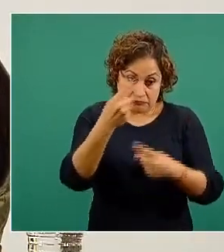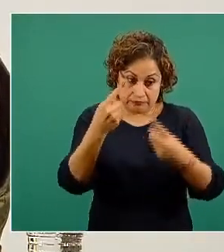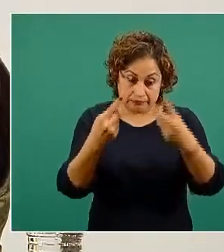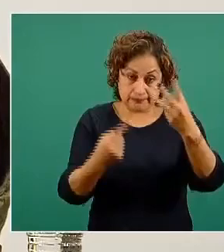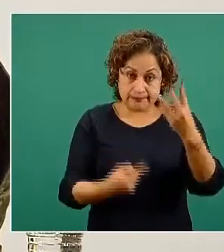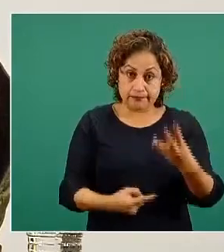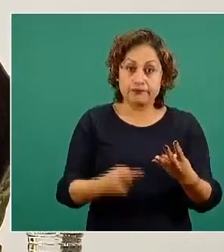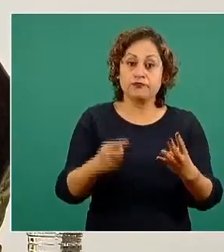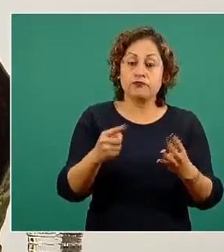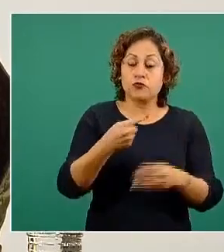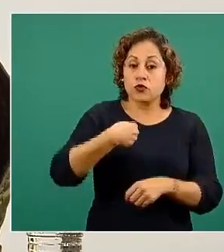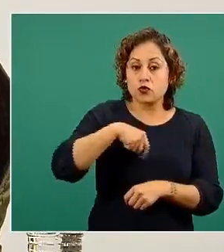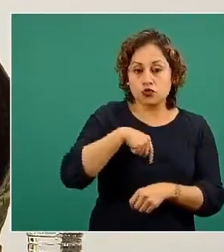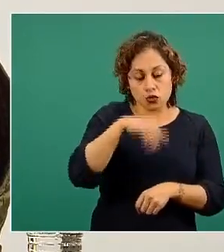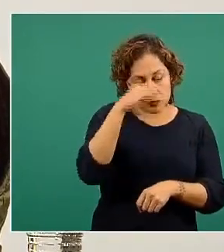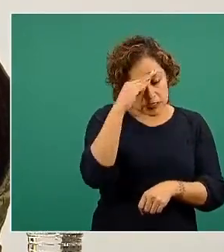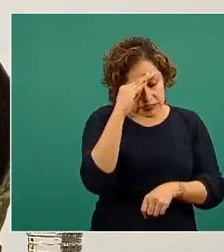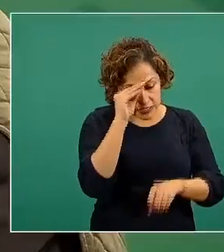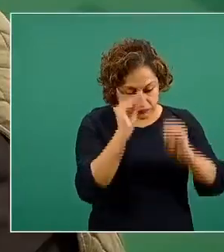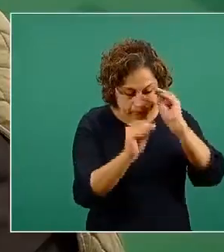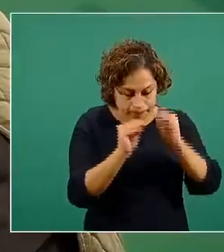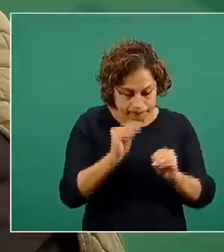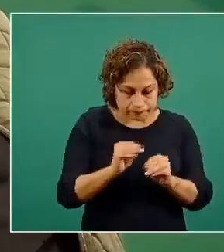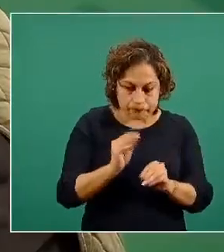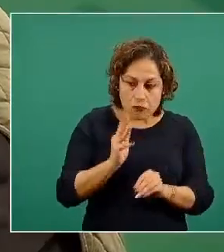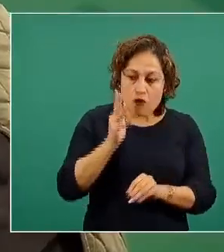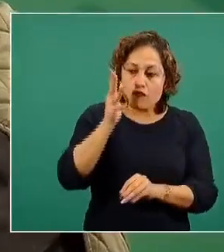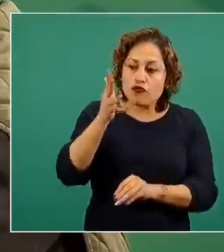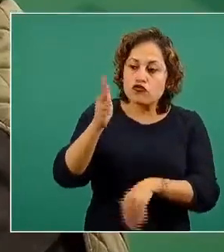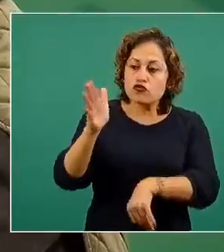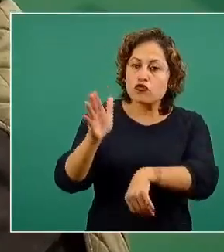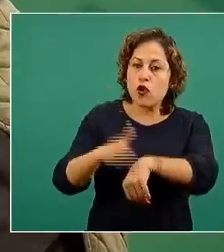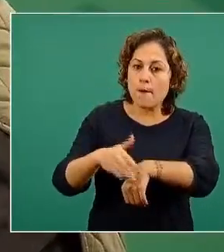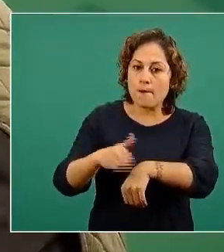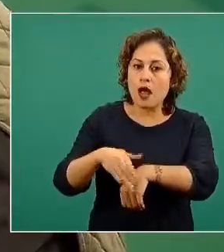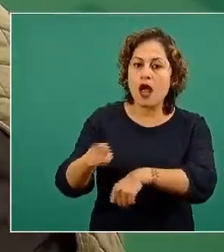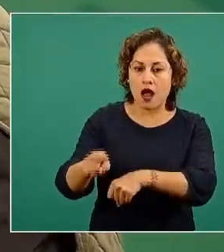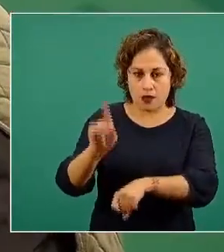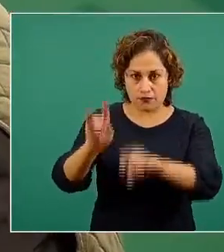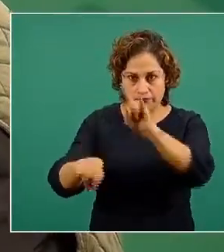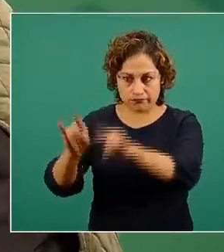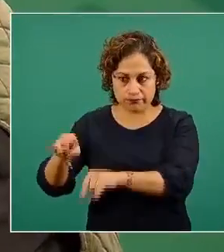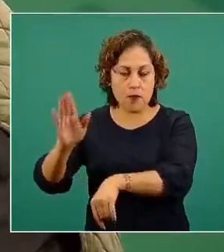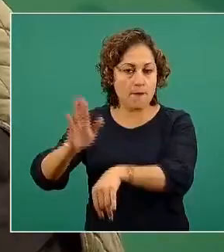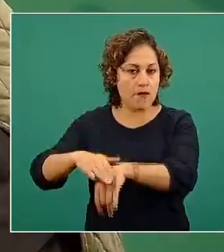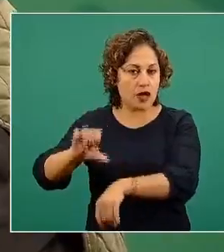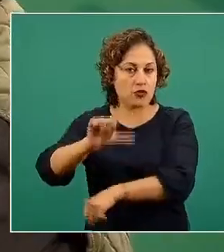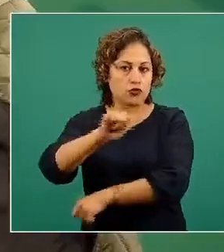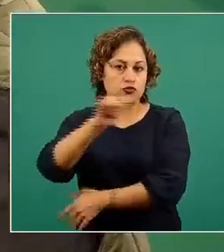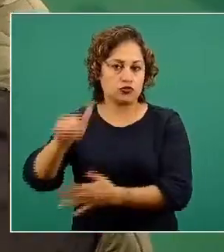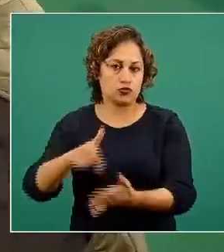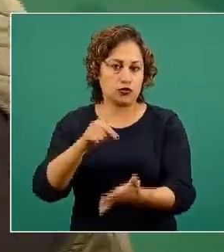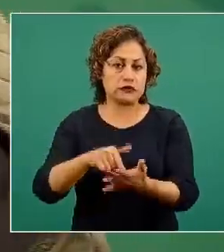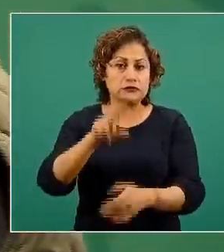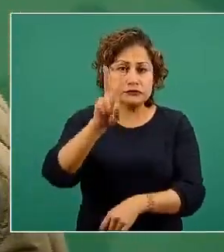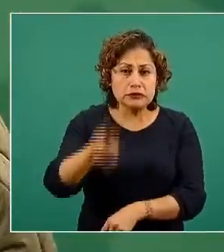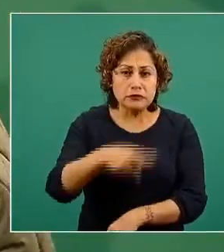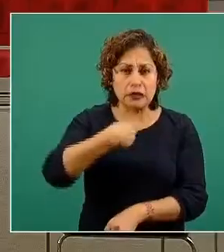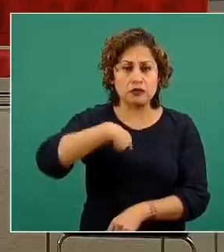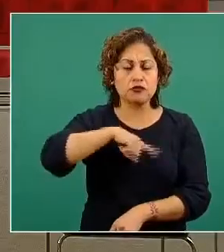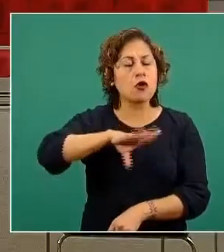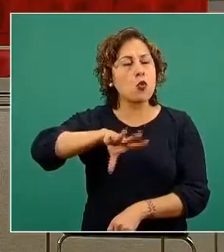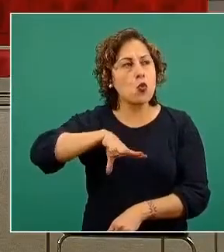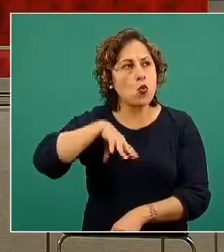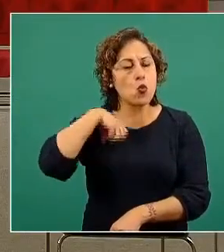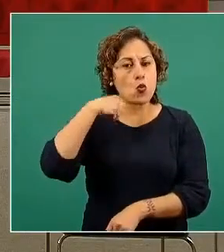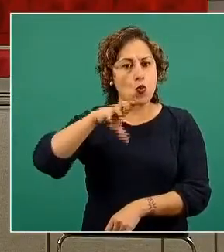algunos más por si son necesarios. De verdad que lo que creemos nosotros es que tenemos que pensar esto no de manera